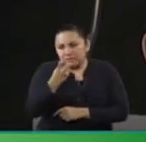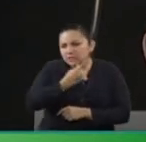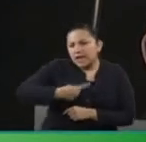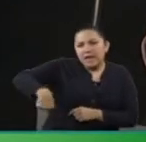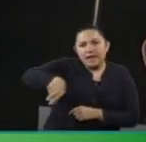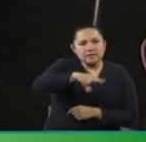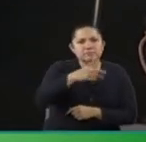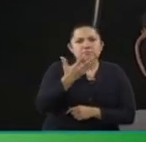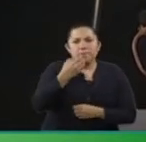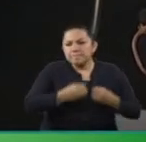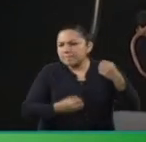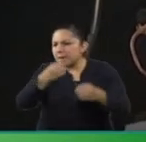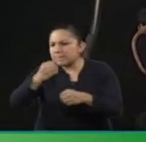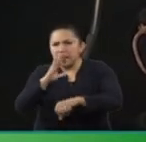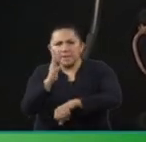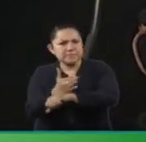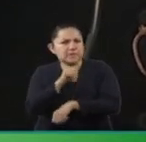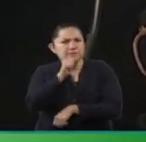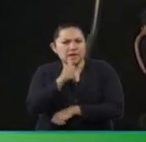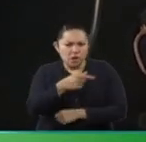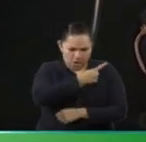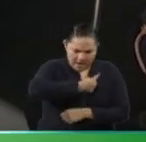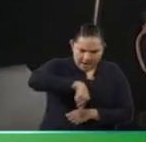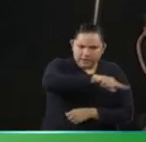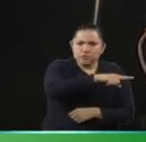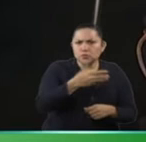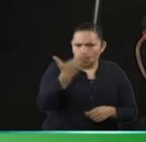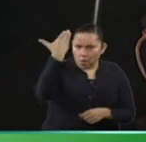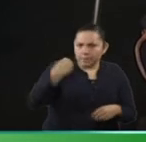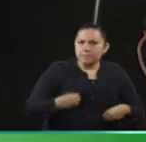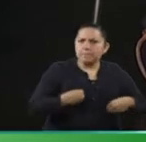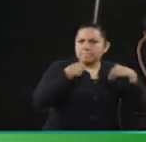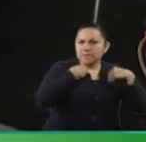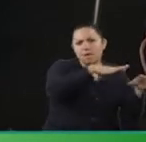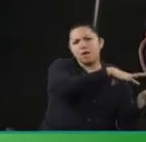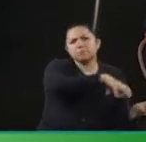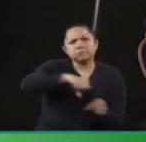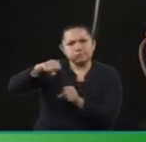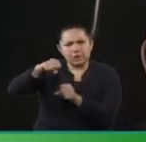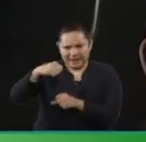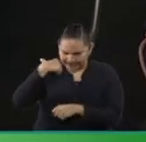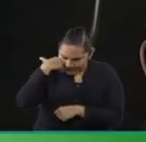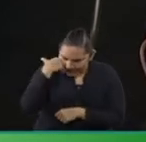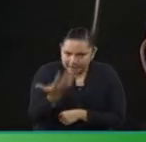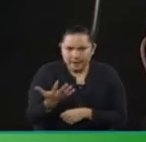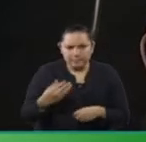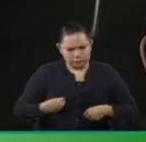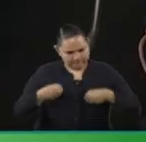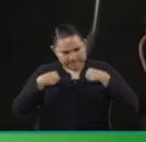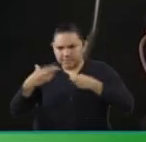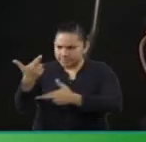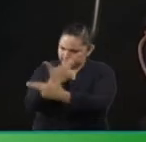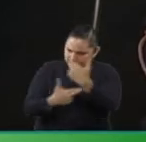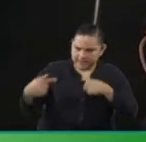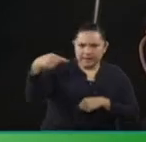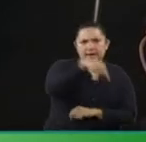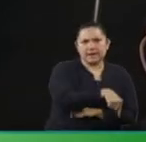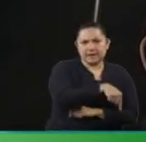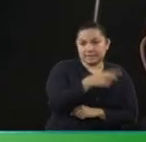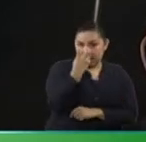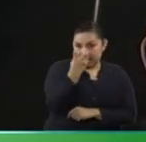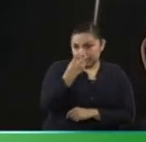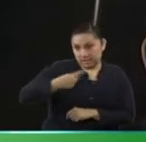queremos termino presidenta ha sido este el grito de dolor de familiares y personas cercanas a los normalistas desde la bancada